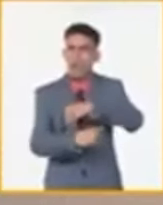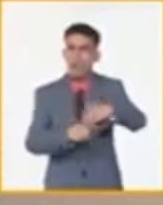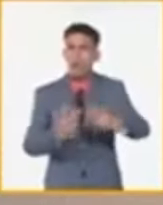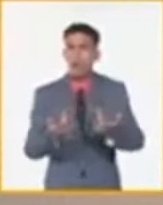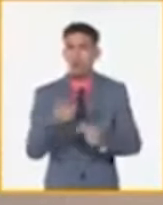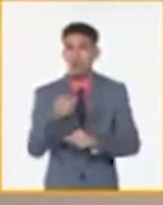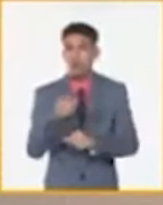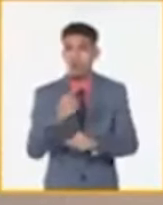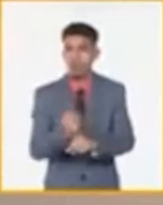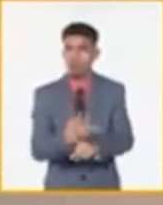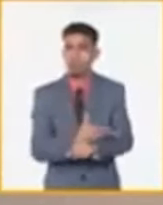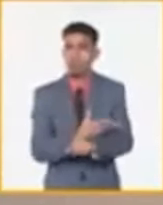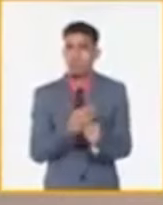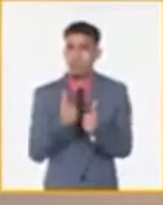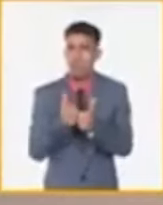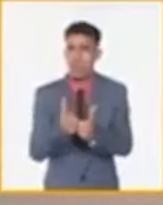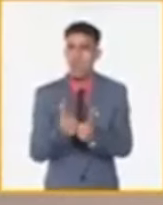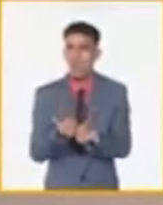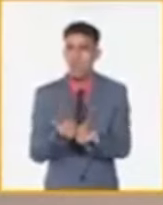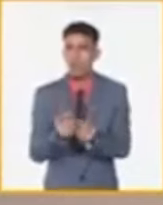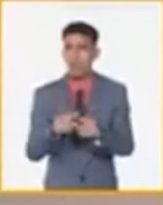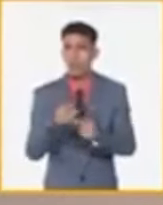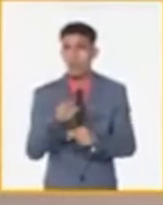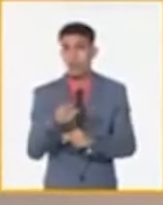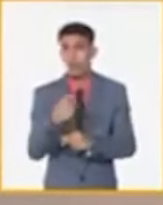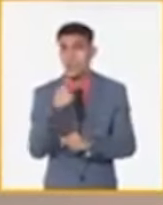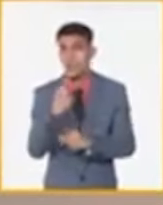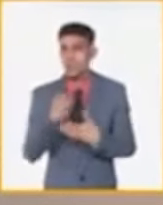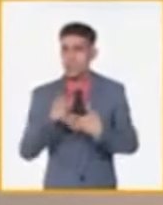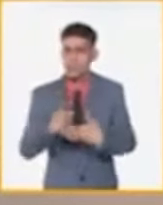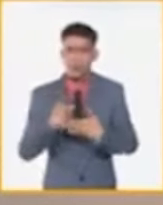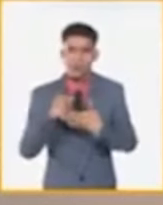satisfacción personal ese granito de